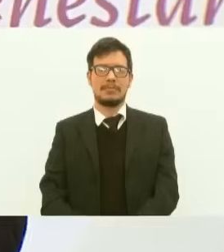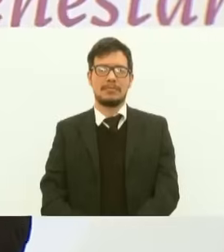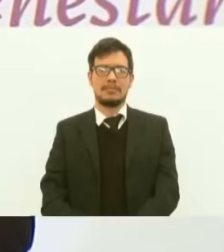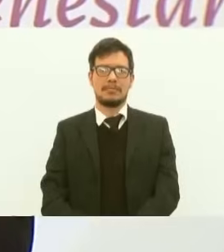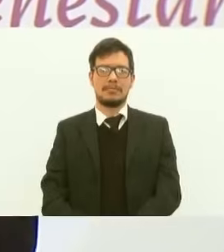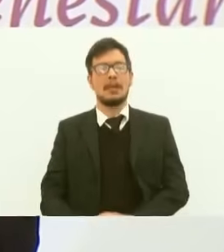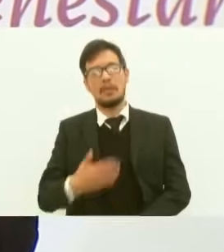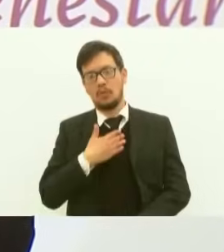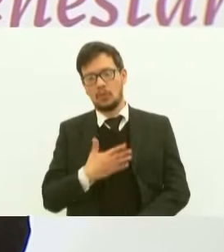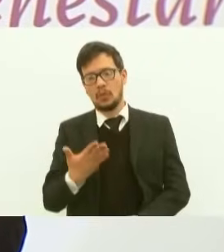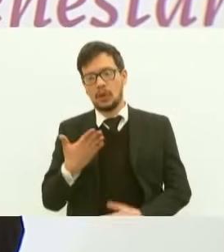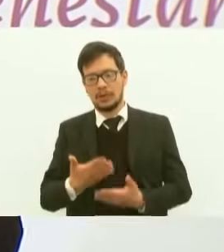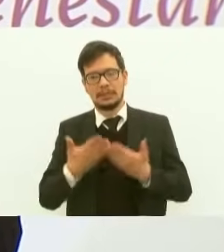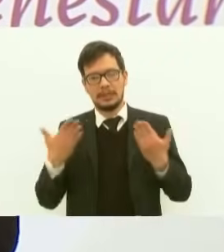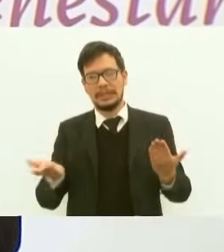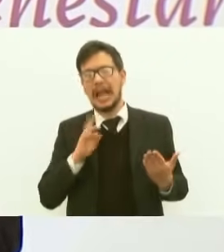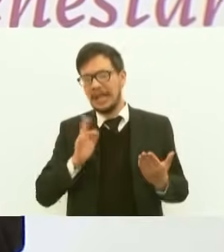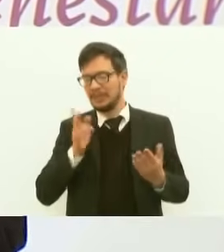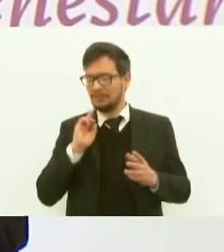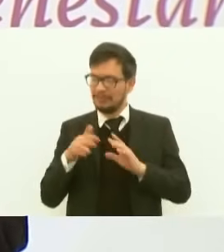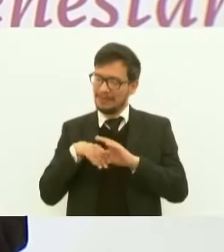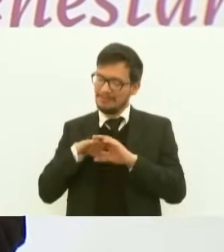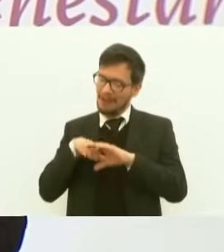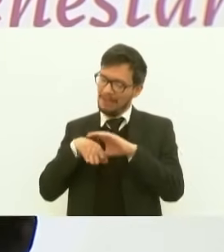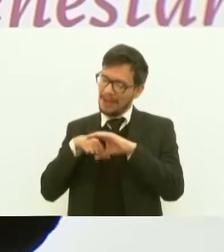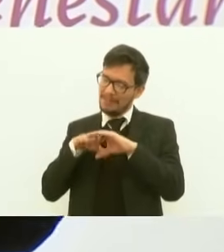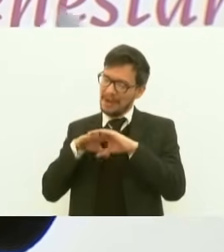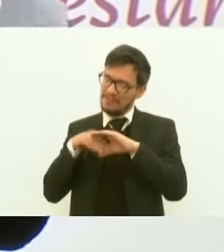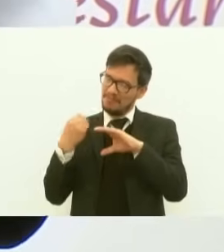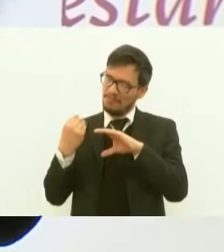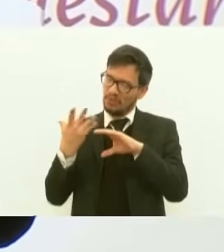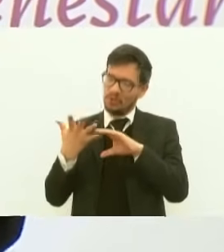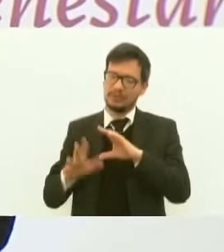Bueno, ya hablé bastante, ¿verdad?